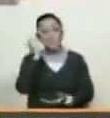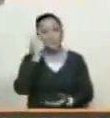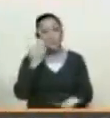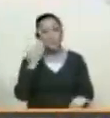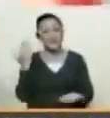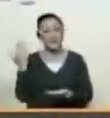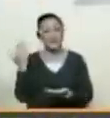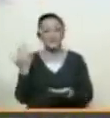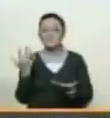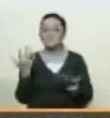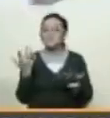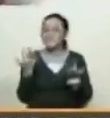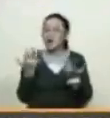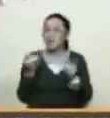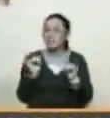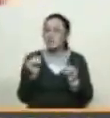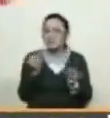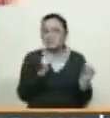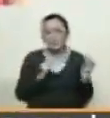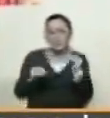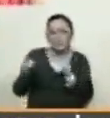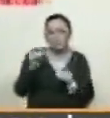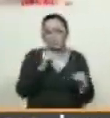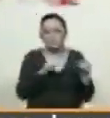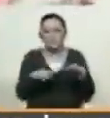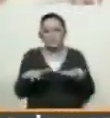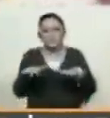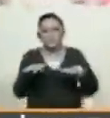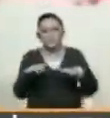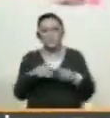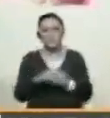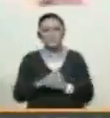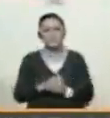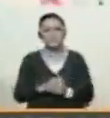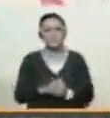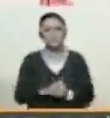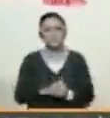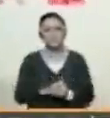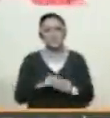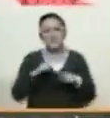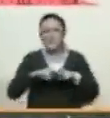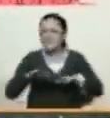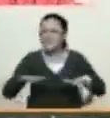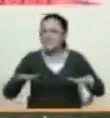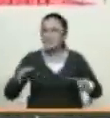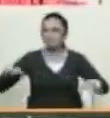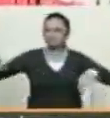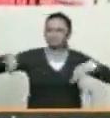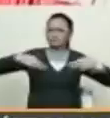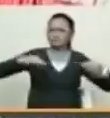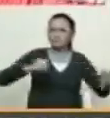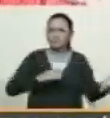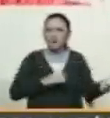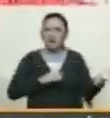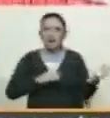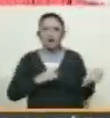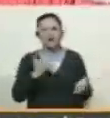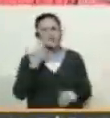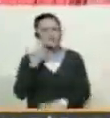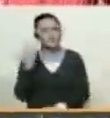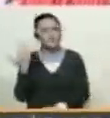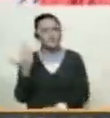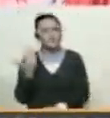sus manos el arte, artesanos y artesanas, cultores y cultoras, niños que hacen la danza, el tamunangue,